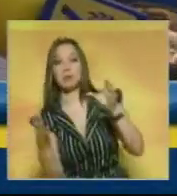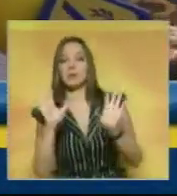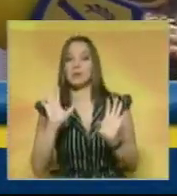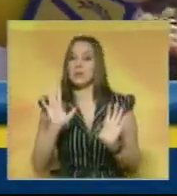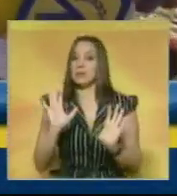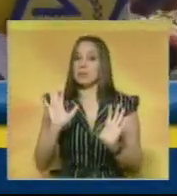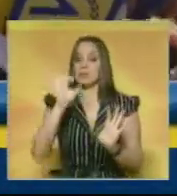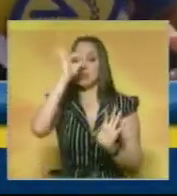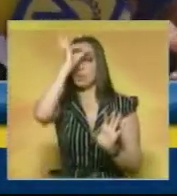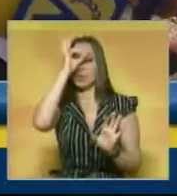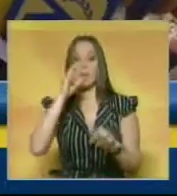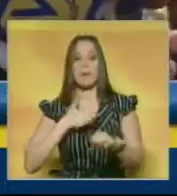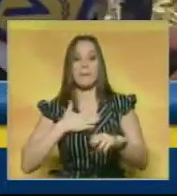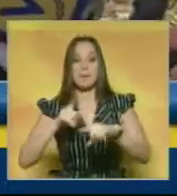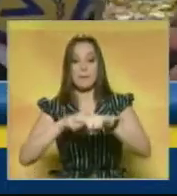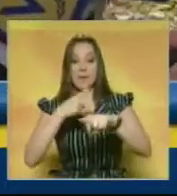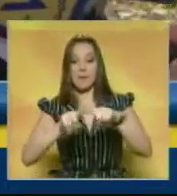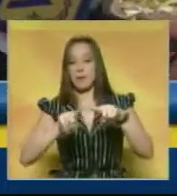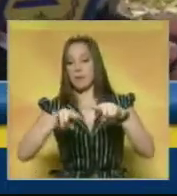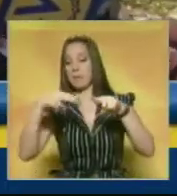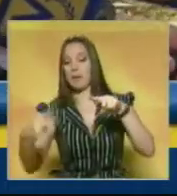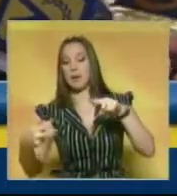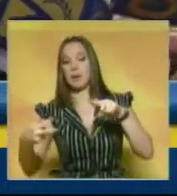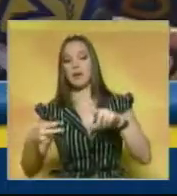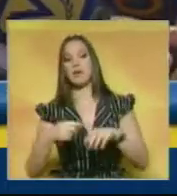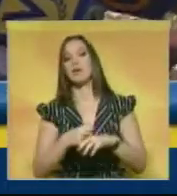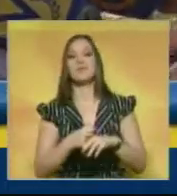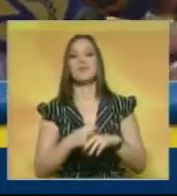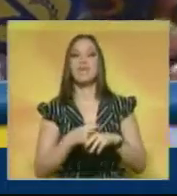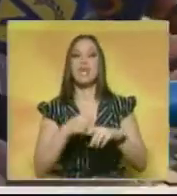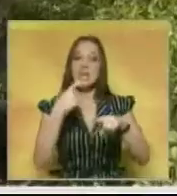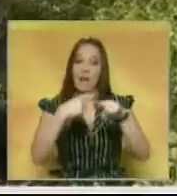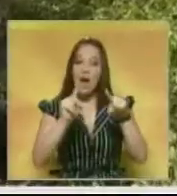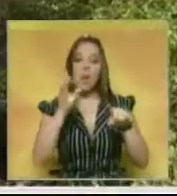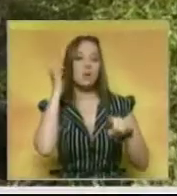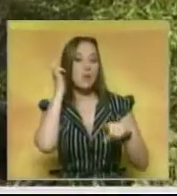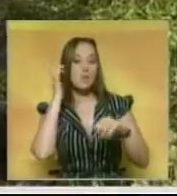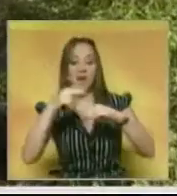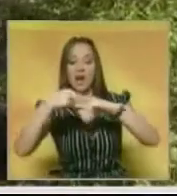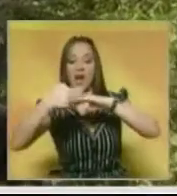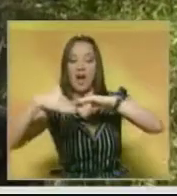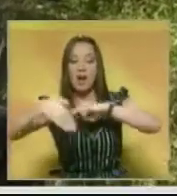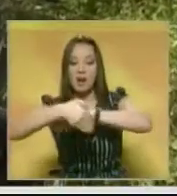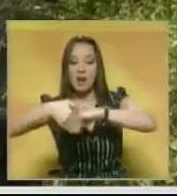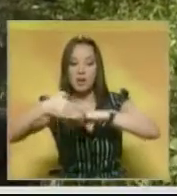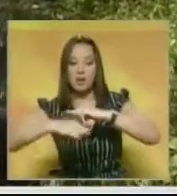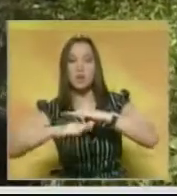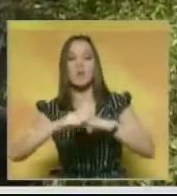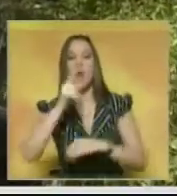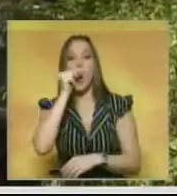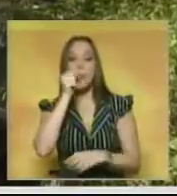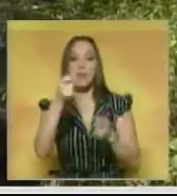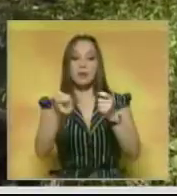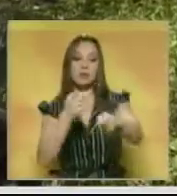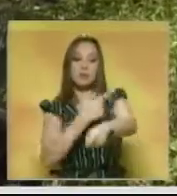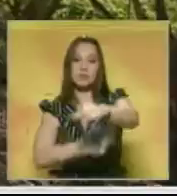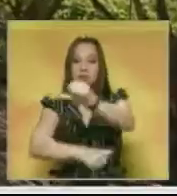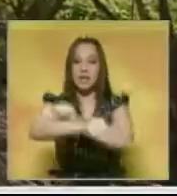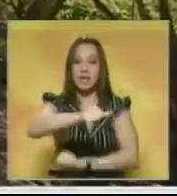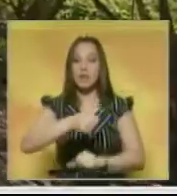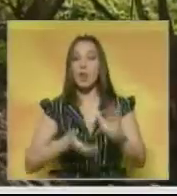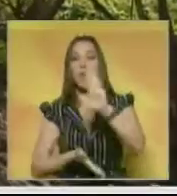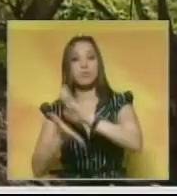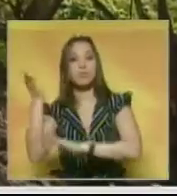ella cayó, mi prima cayó hacia abajo y la mujer de mi primo quedó en la cuneta. El conductor de la gandola resultó con heridas leves y fue trasladado a